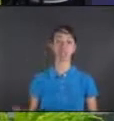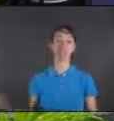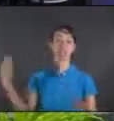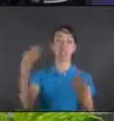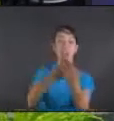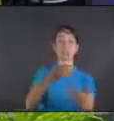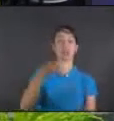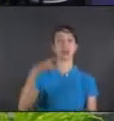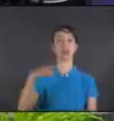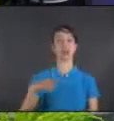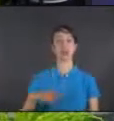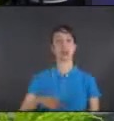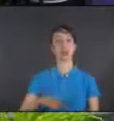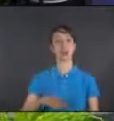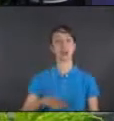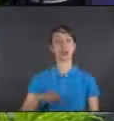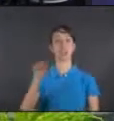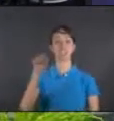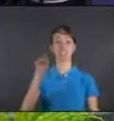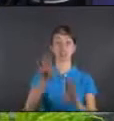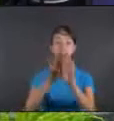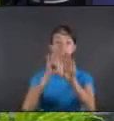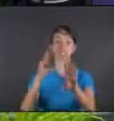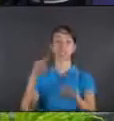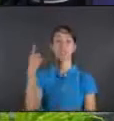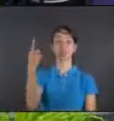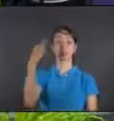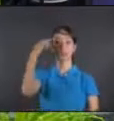problema que se llama fosilización en el lenguaje.